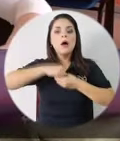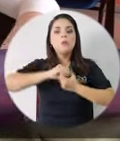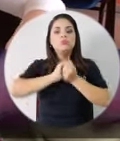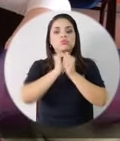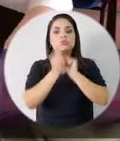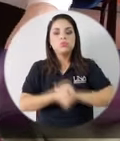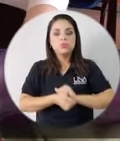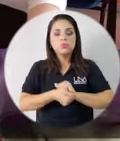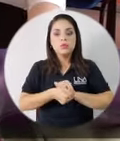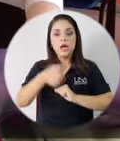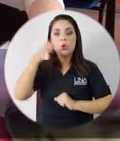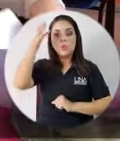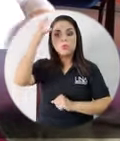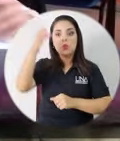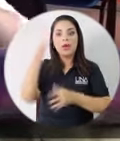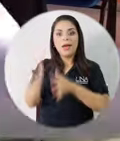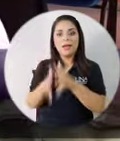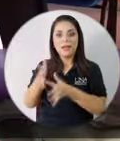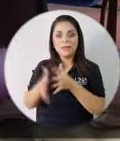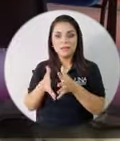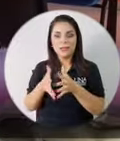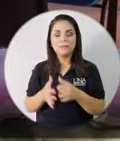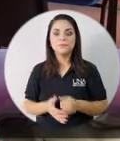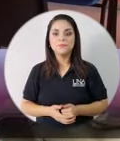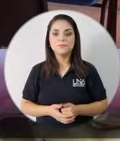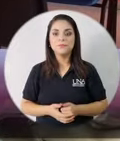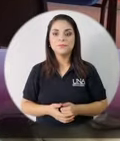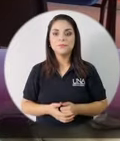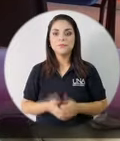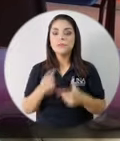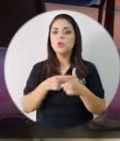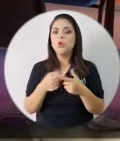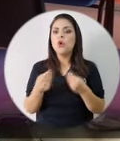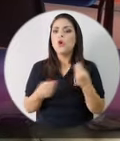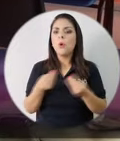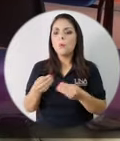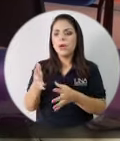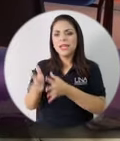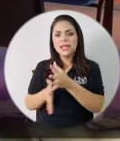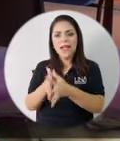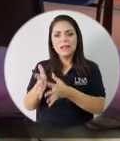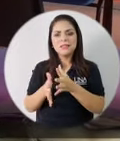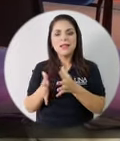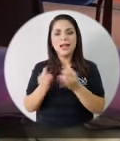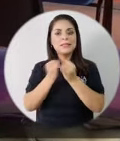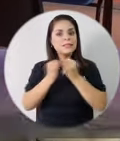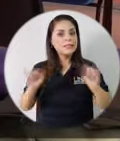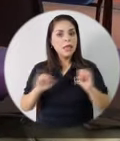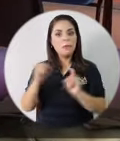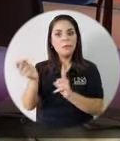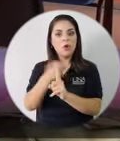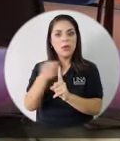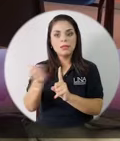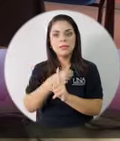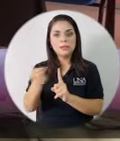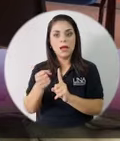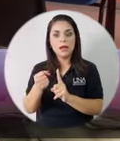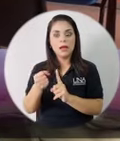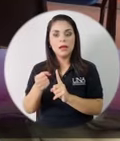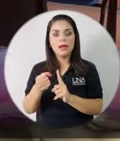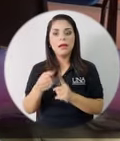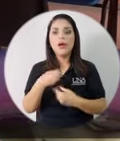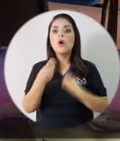para calar, por ejemplo, en la cultura de crianza. Sí. Y entonces, ¿cómo debe ser una crianza sin